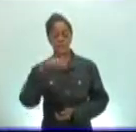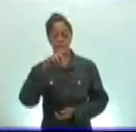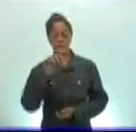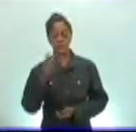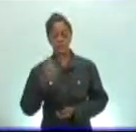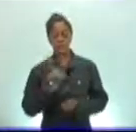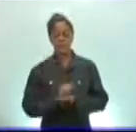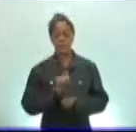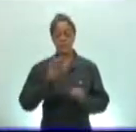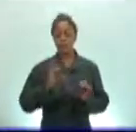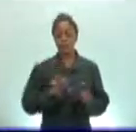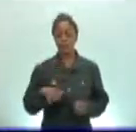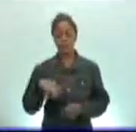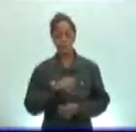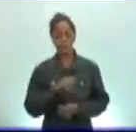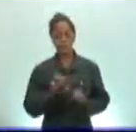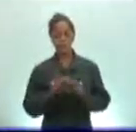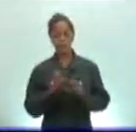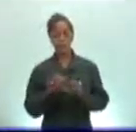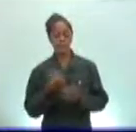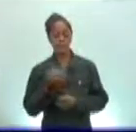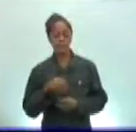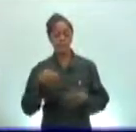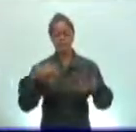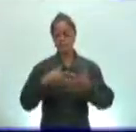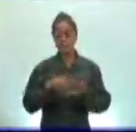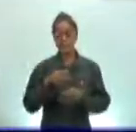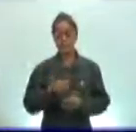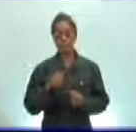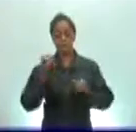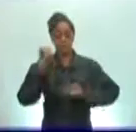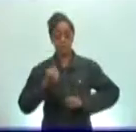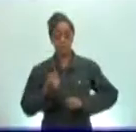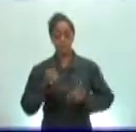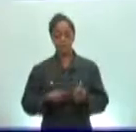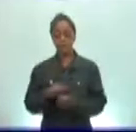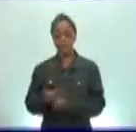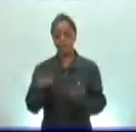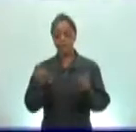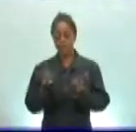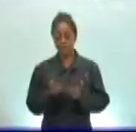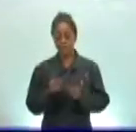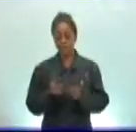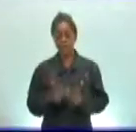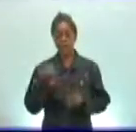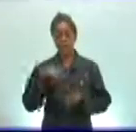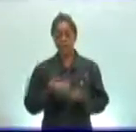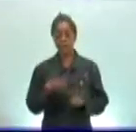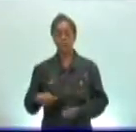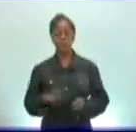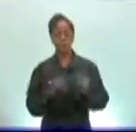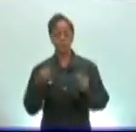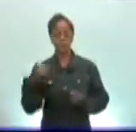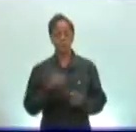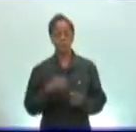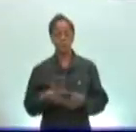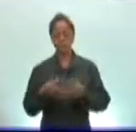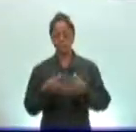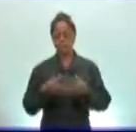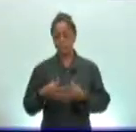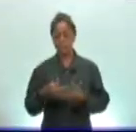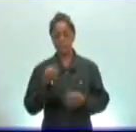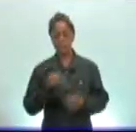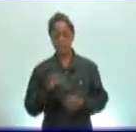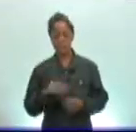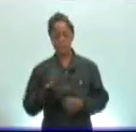Conservadores y toda una fauna similar alternaron en el poder entre guerras chiquitas e intervenciones de las tropas yanquis,